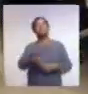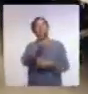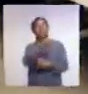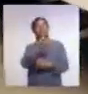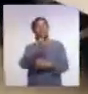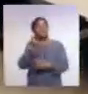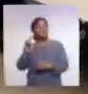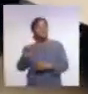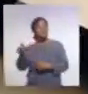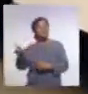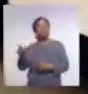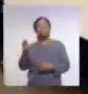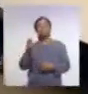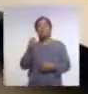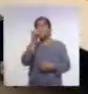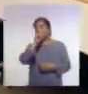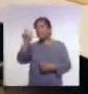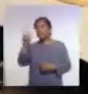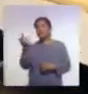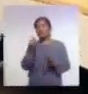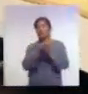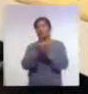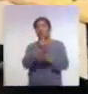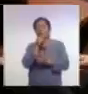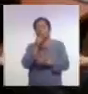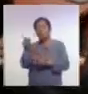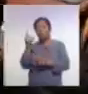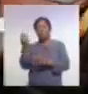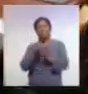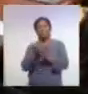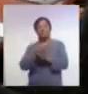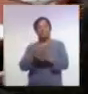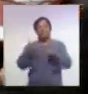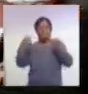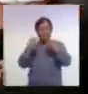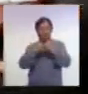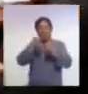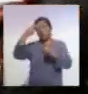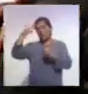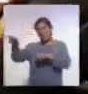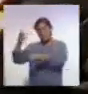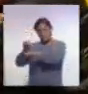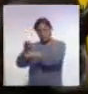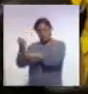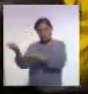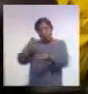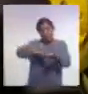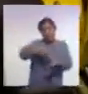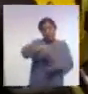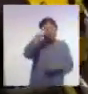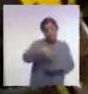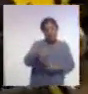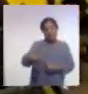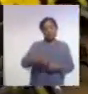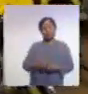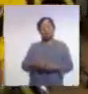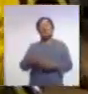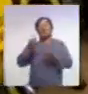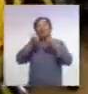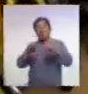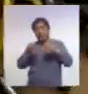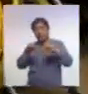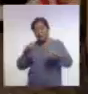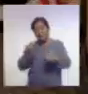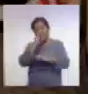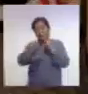para la profesionalización policial, patrocinado y financiado por la Embajada de Estados Unidos en México, a través del Plan Iniciativa Mérida y la Oficina Internacional de